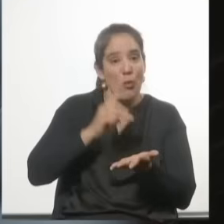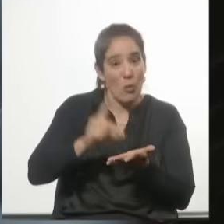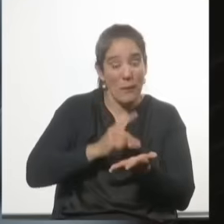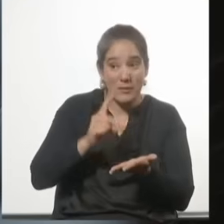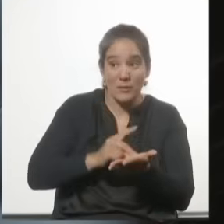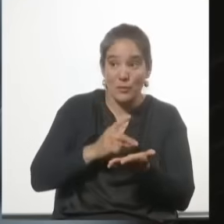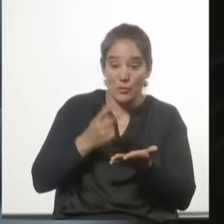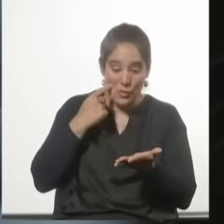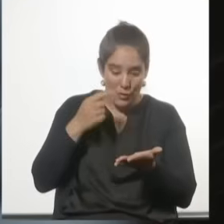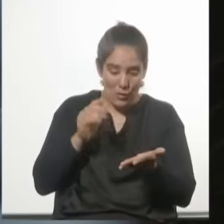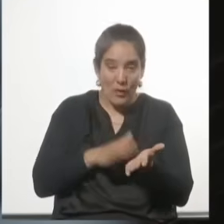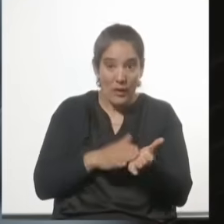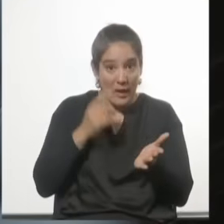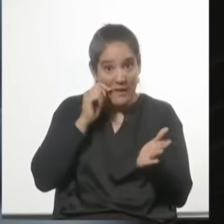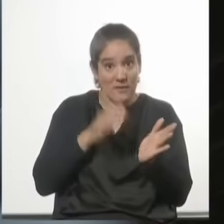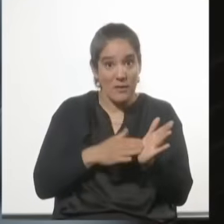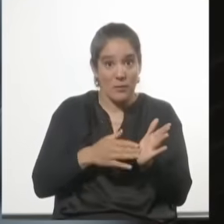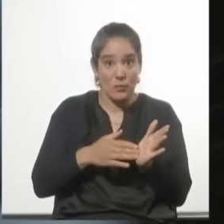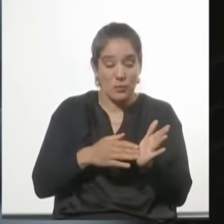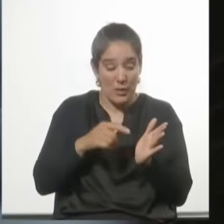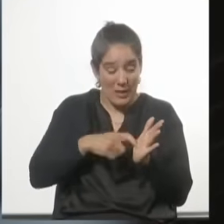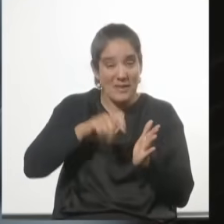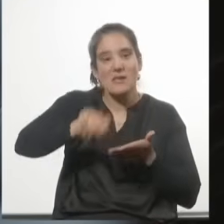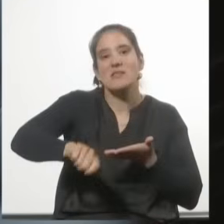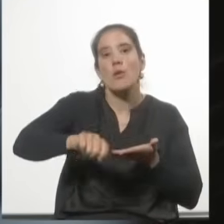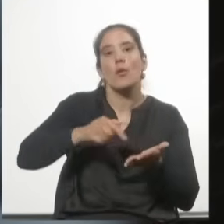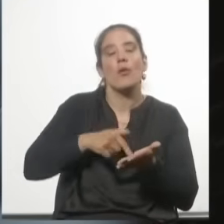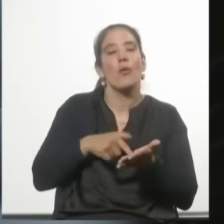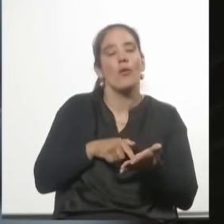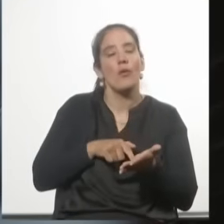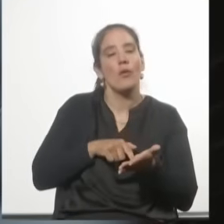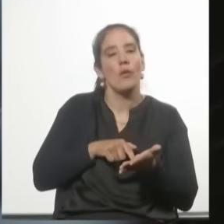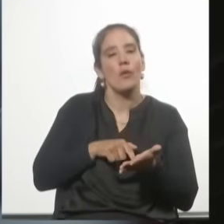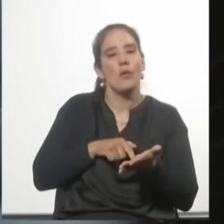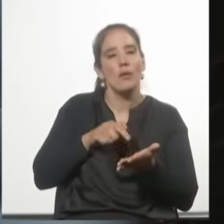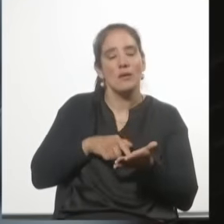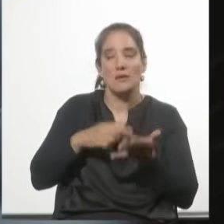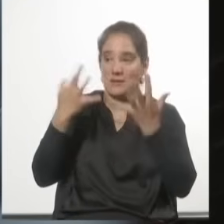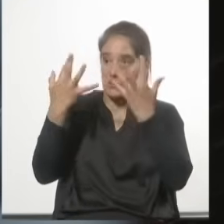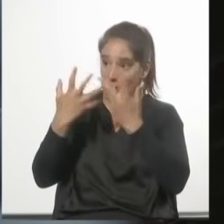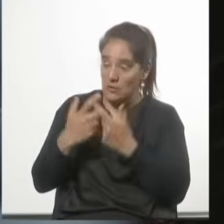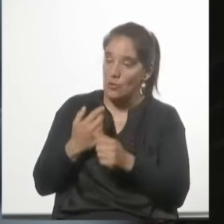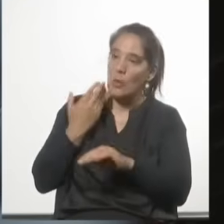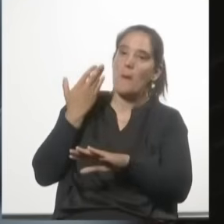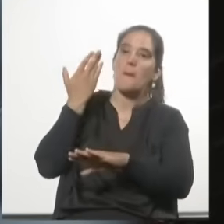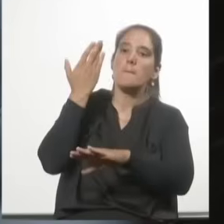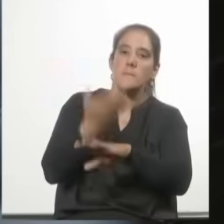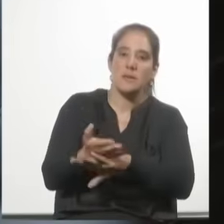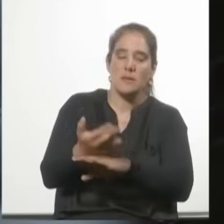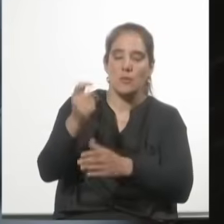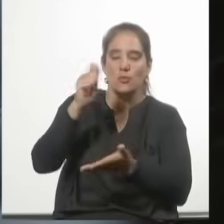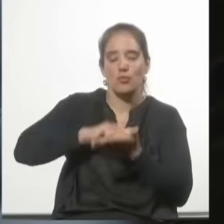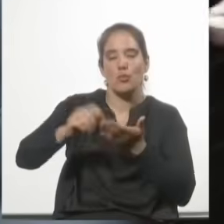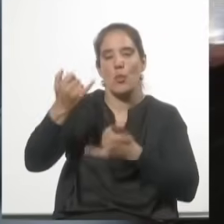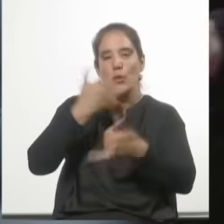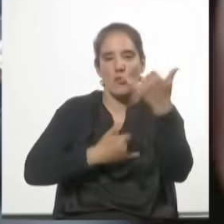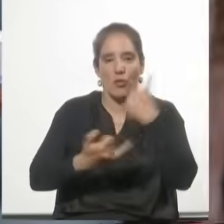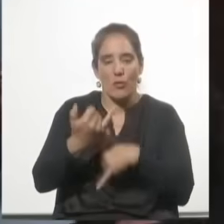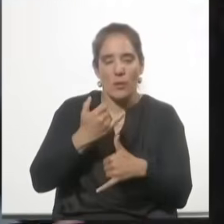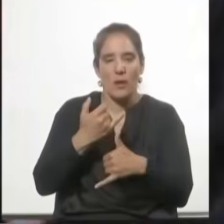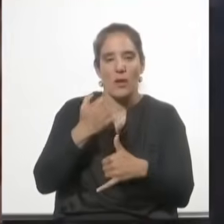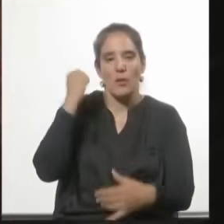se materializara dicha garantía. Y en ese orden se ha solicitado un informe jurídico notarial a un conocido